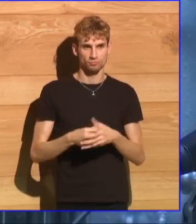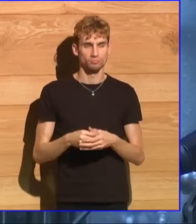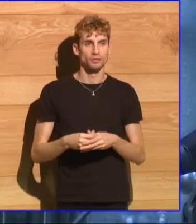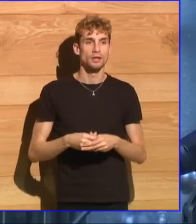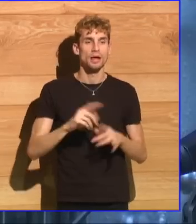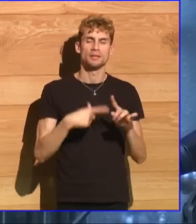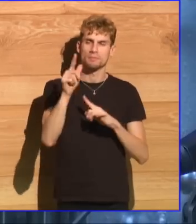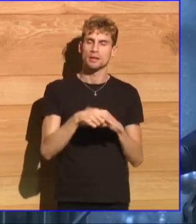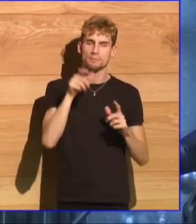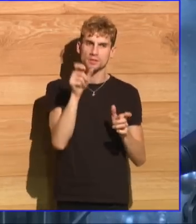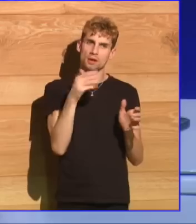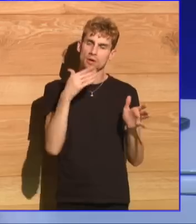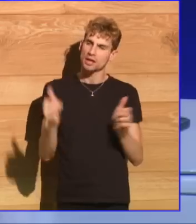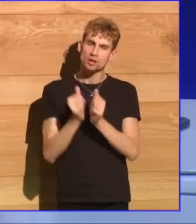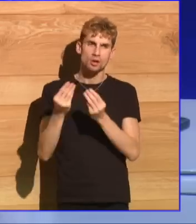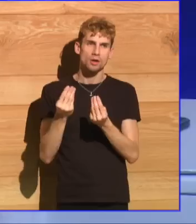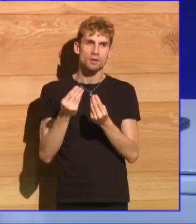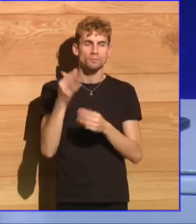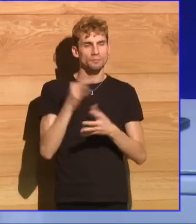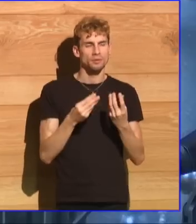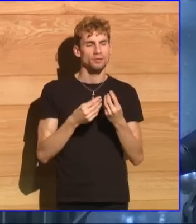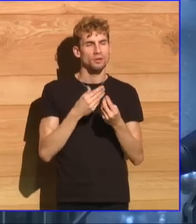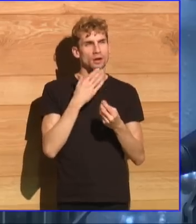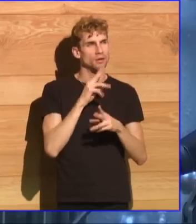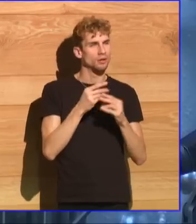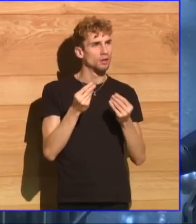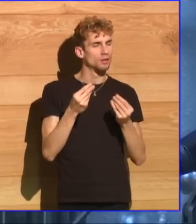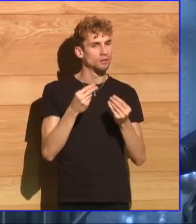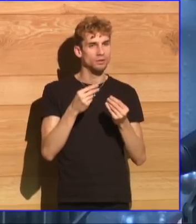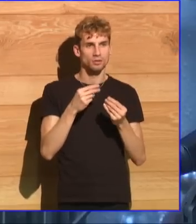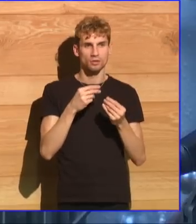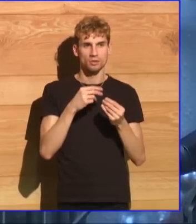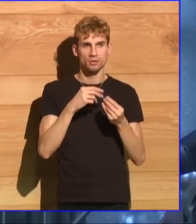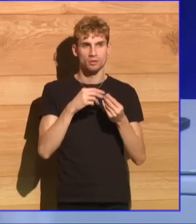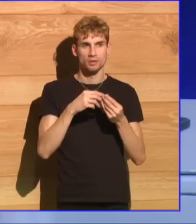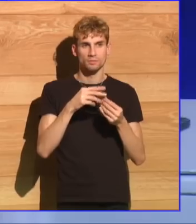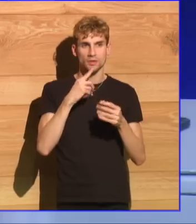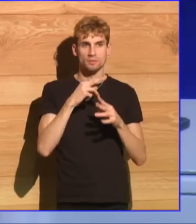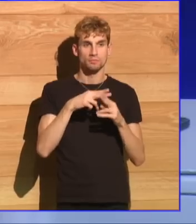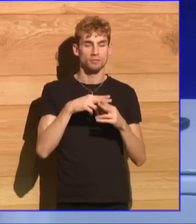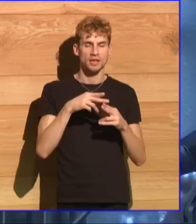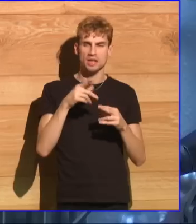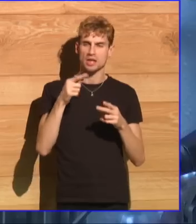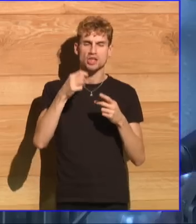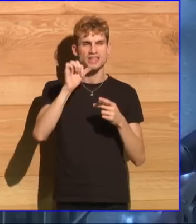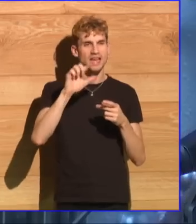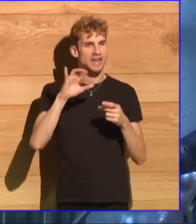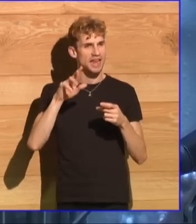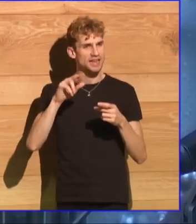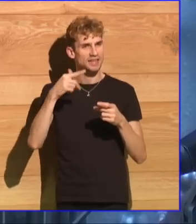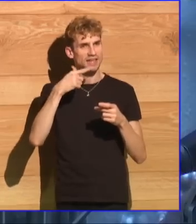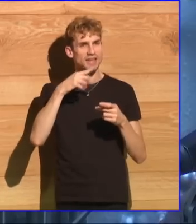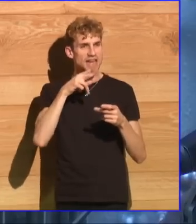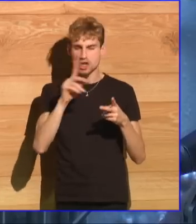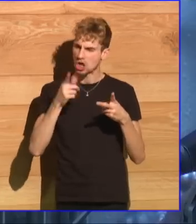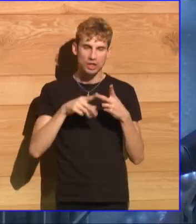llamaba? La amenaza de Andrómeda. No, no, ahí salía, no salía... Soylent Green. No, sí, la del robo, el